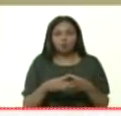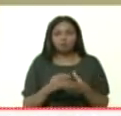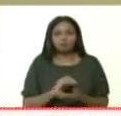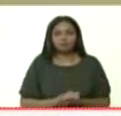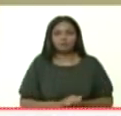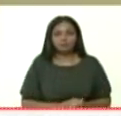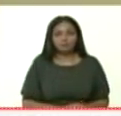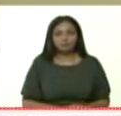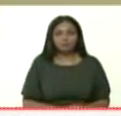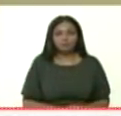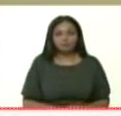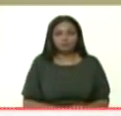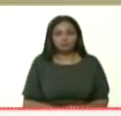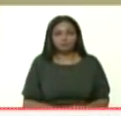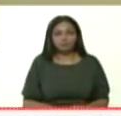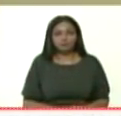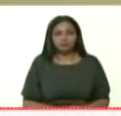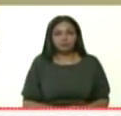producción,